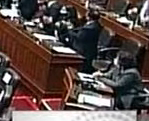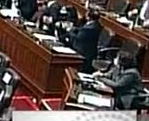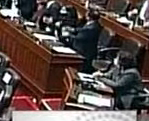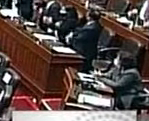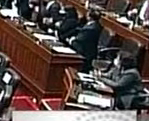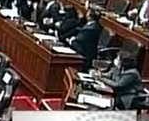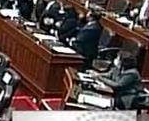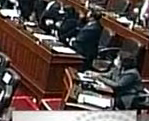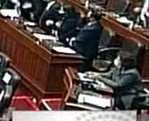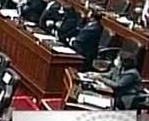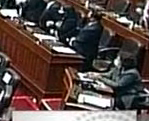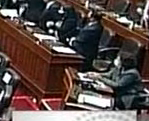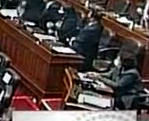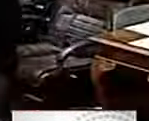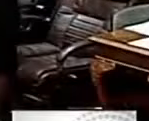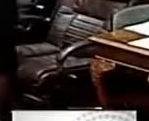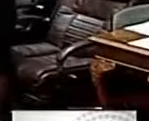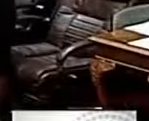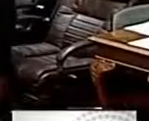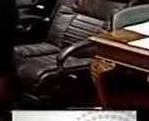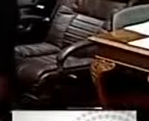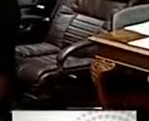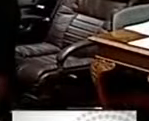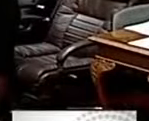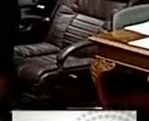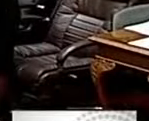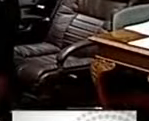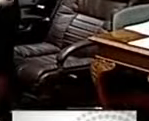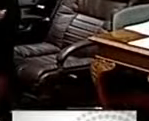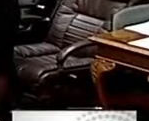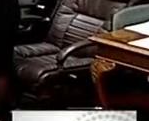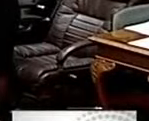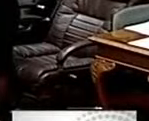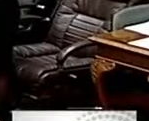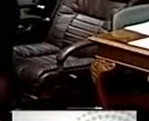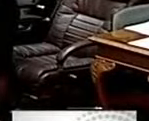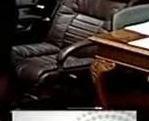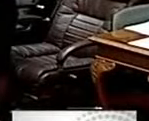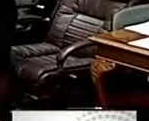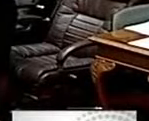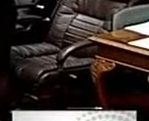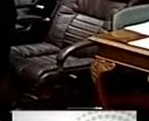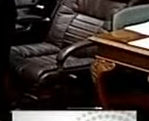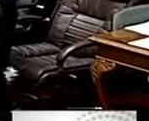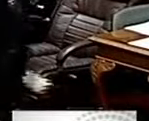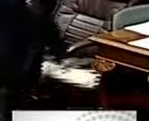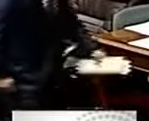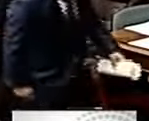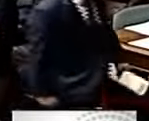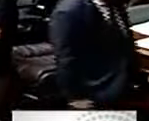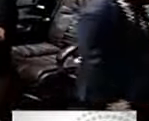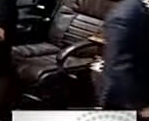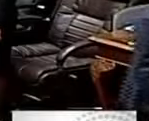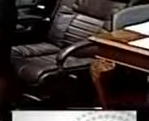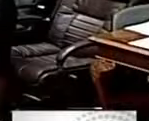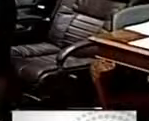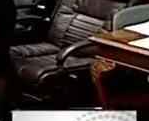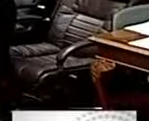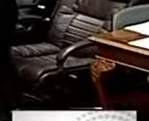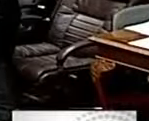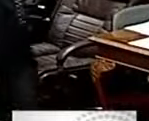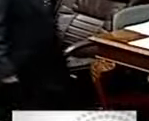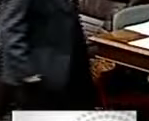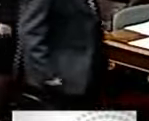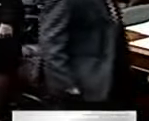realizando el saludo correspondiente, el ministro de Justicia, el ministro del Interior. Como ya lo habíamos